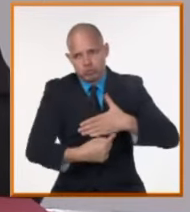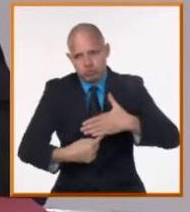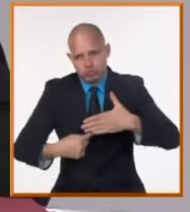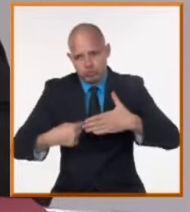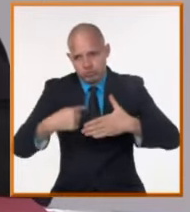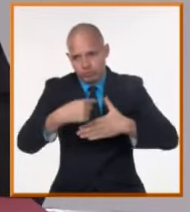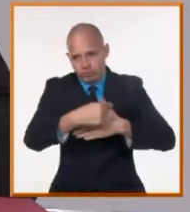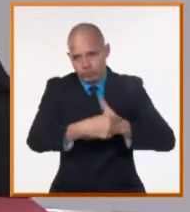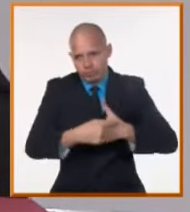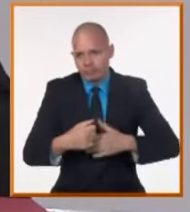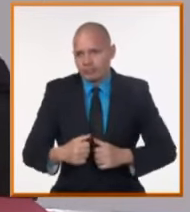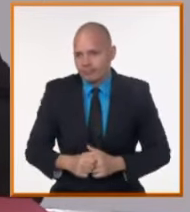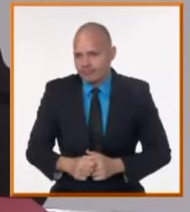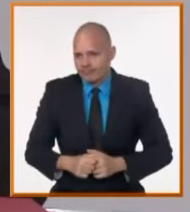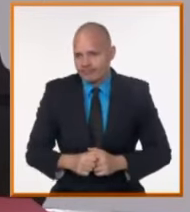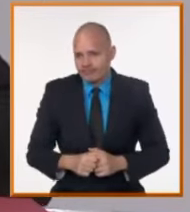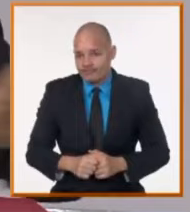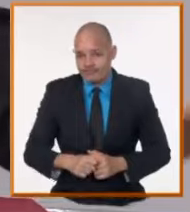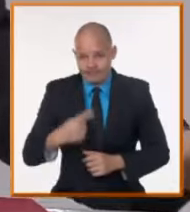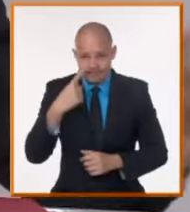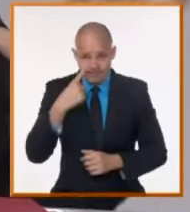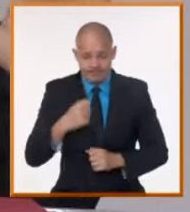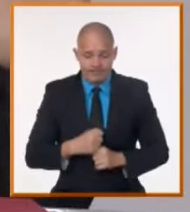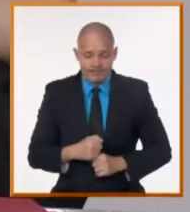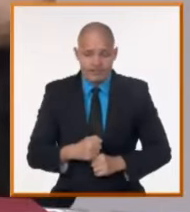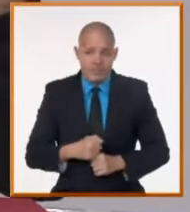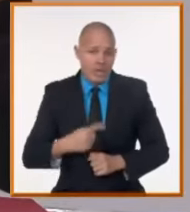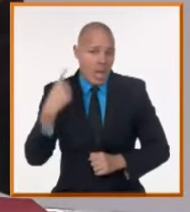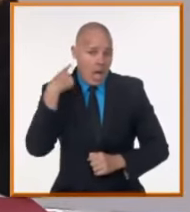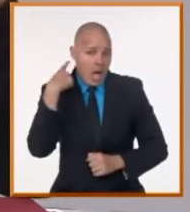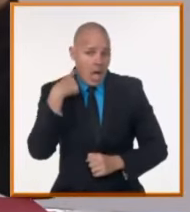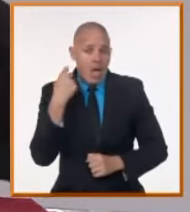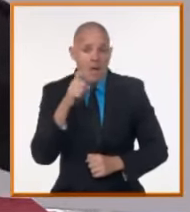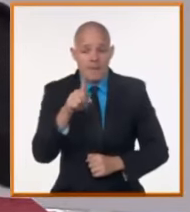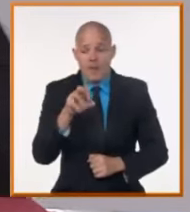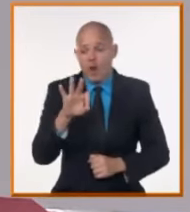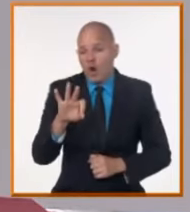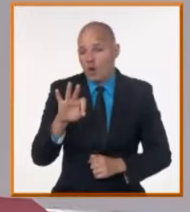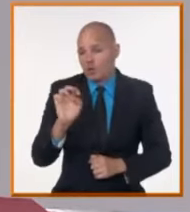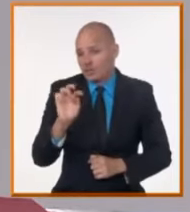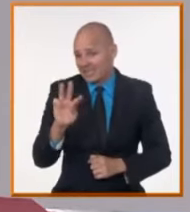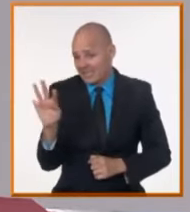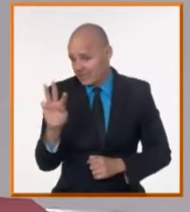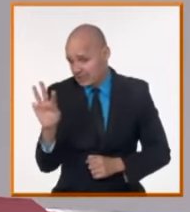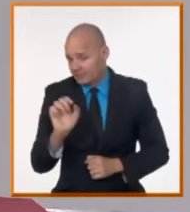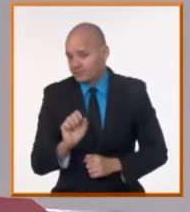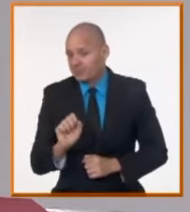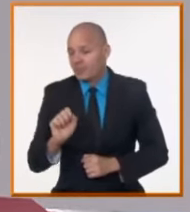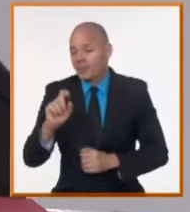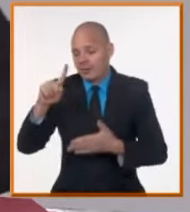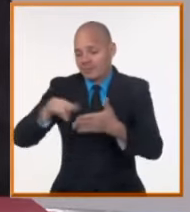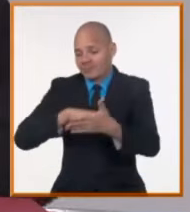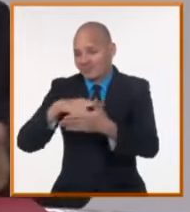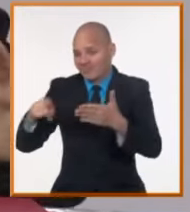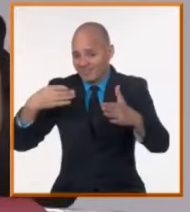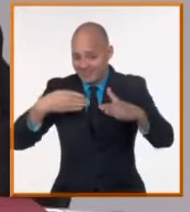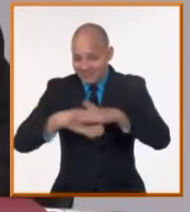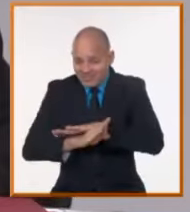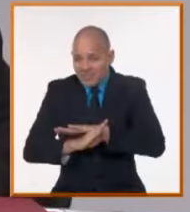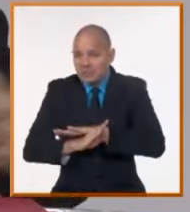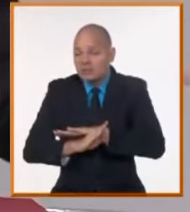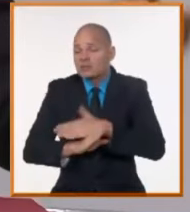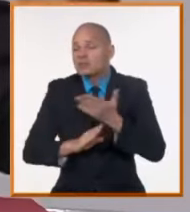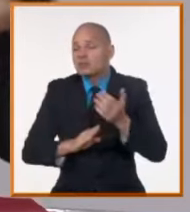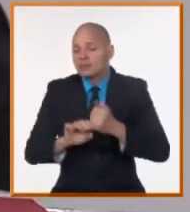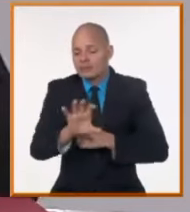agresión a las Malvinas en 1833, ellos no se pueden meter. Inglaterra iba de las Malvinas en 1833, ellos no se